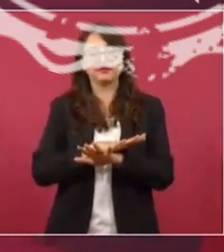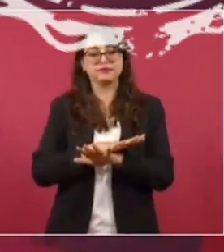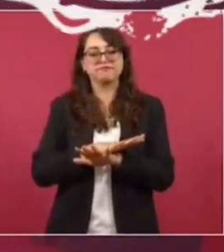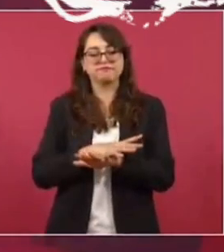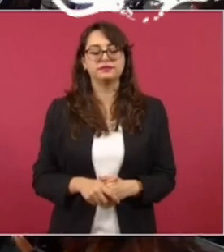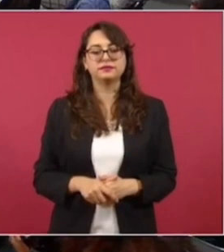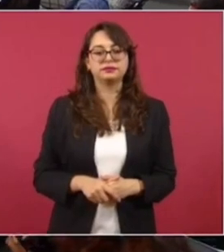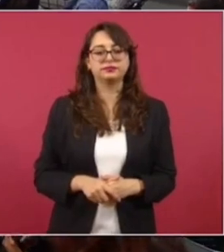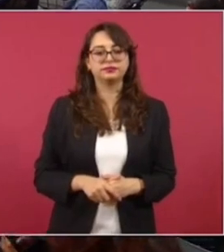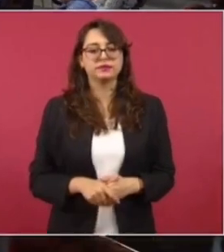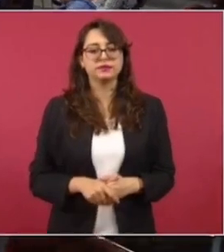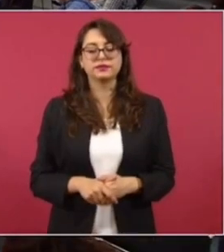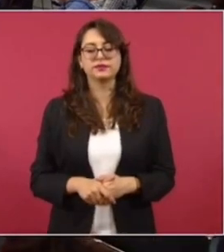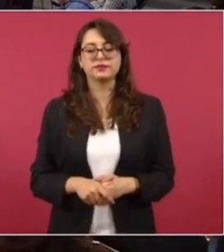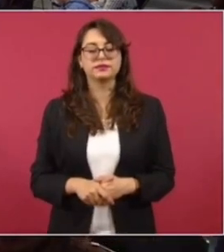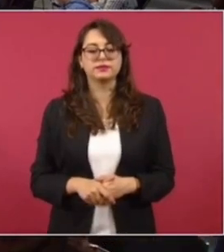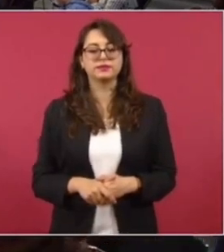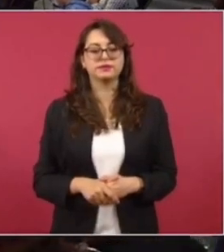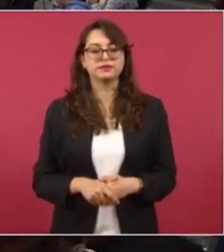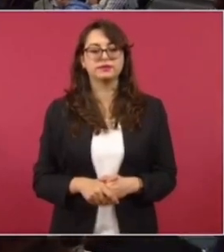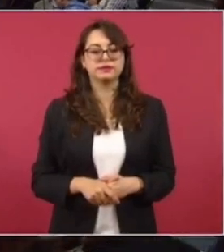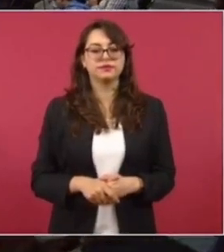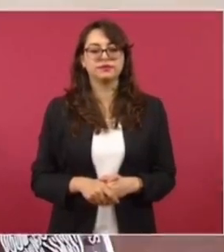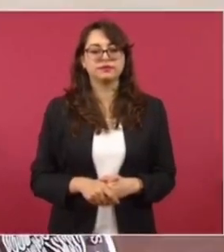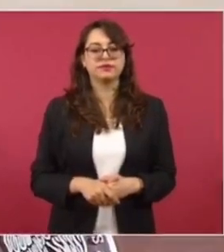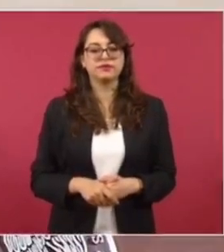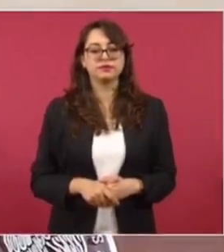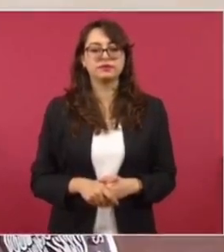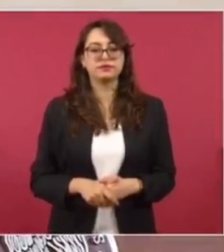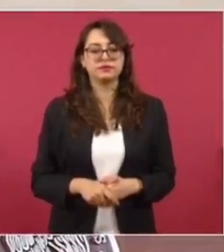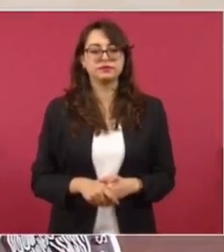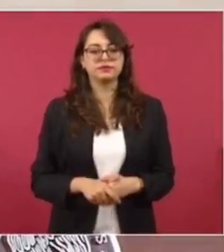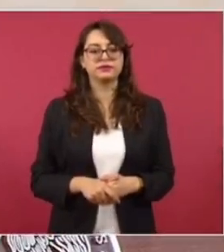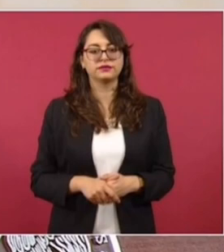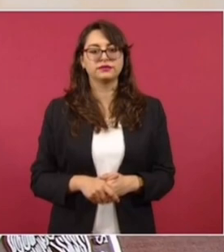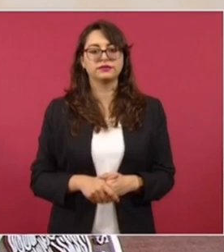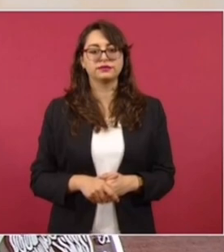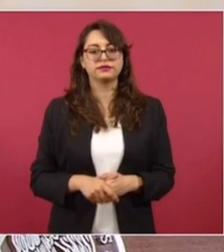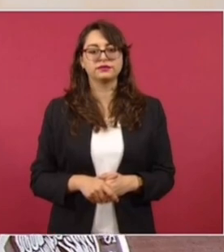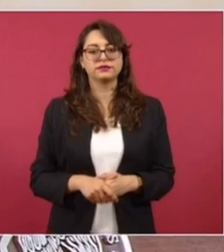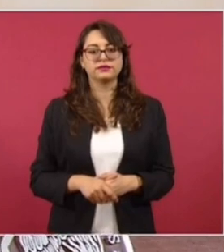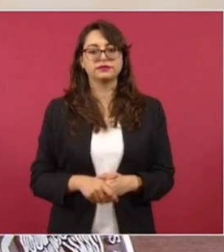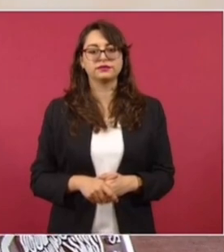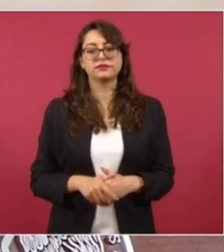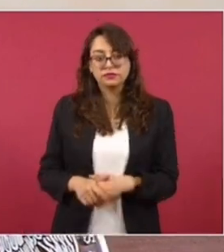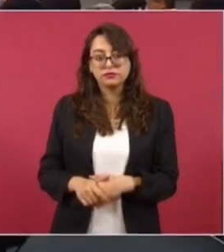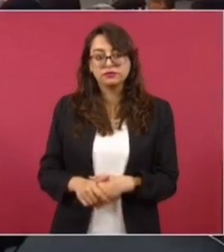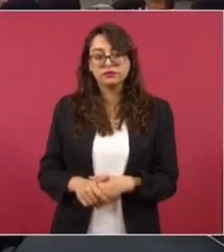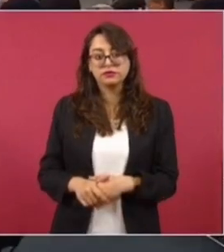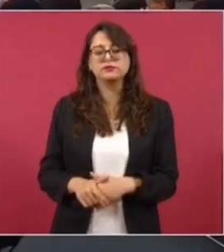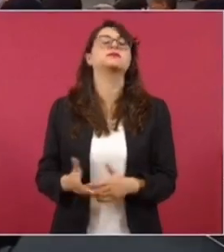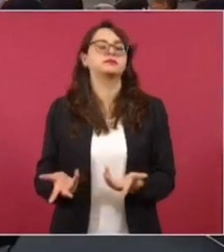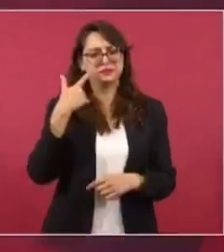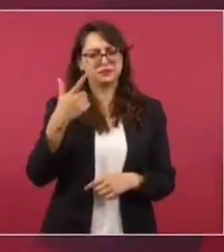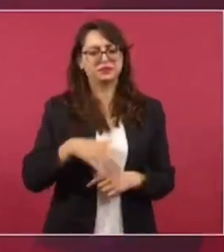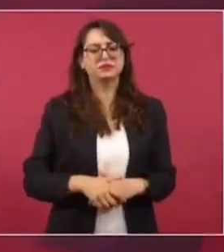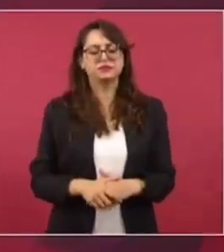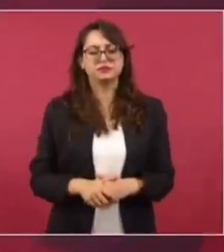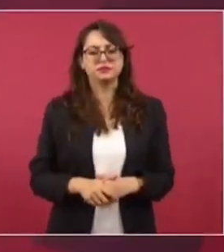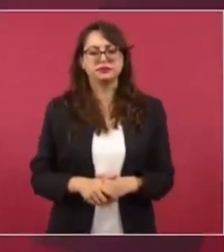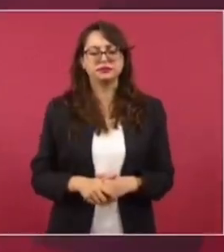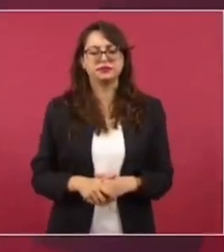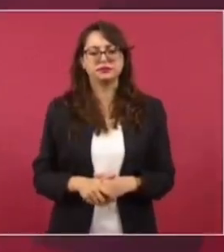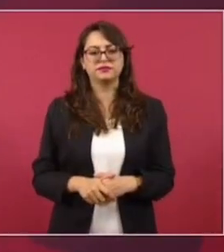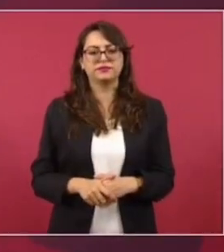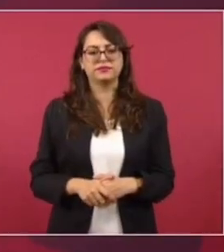yo no sé si sea cierto de que rompieron relaciones con nosotros los del gobierno de Perú. Le voy a dar otro elemento,